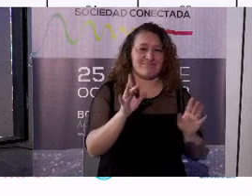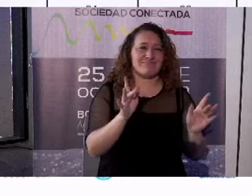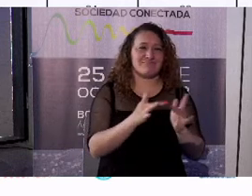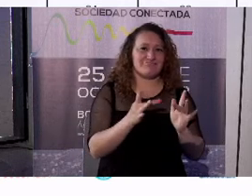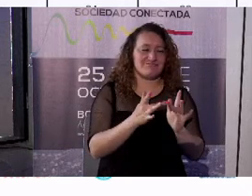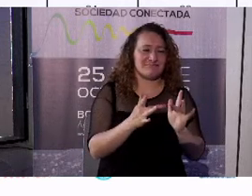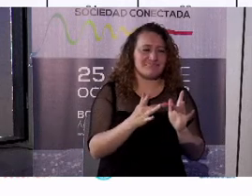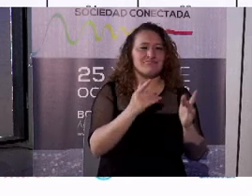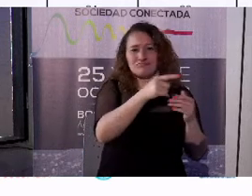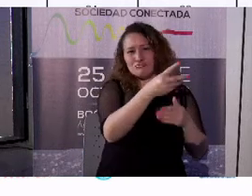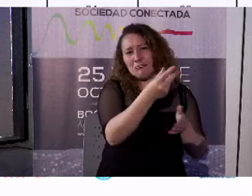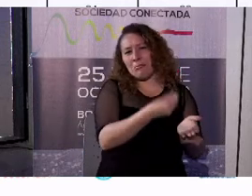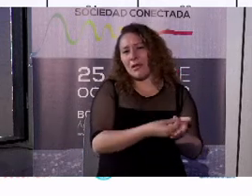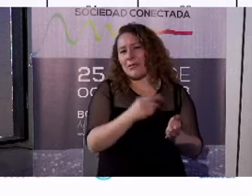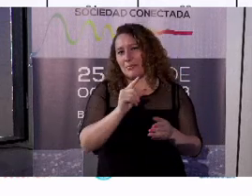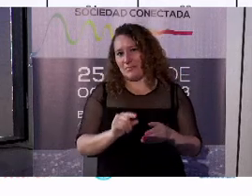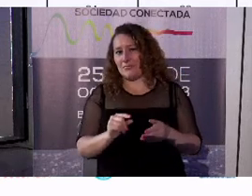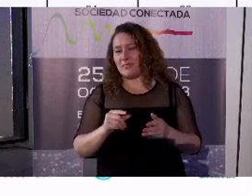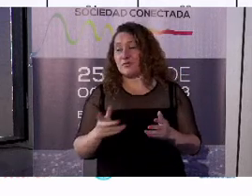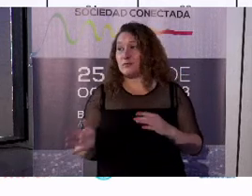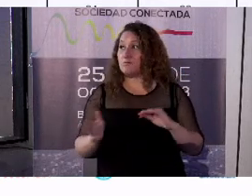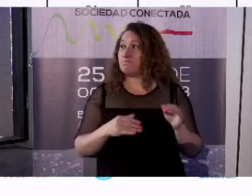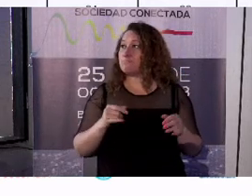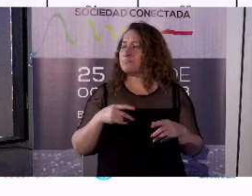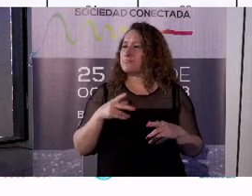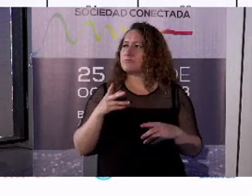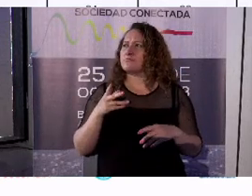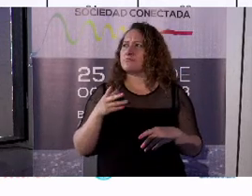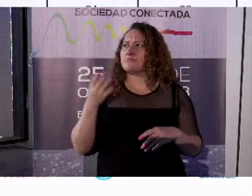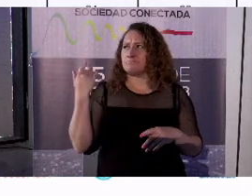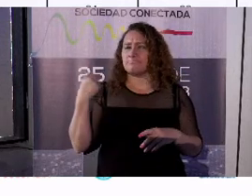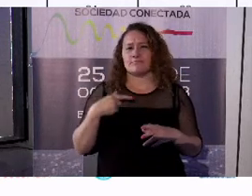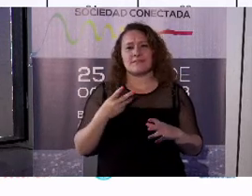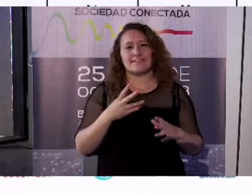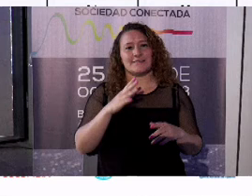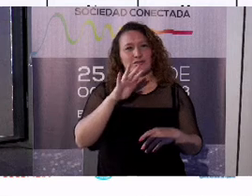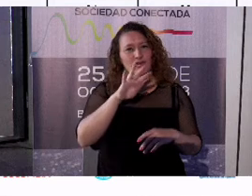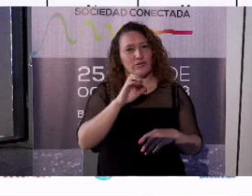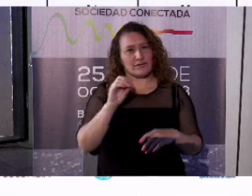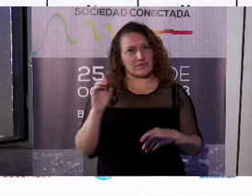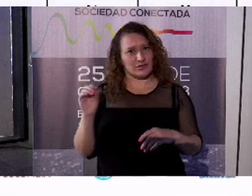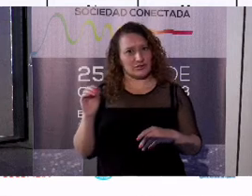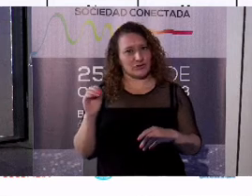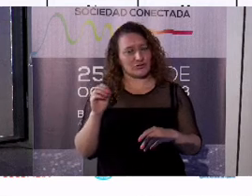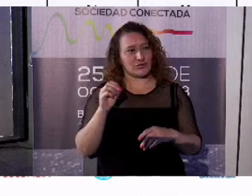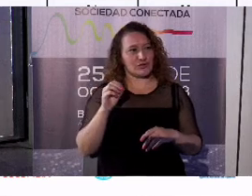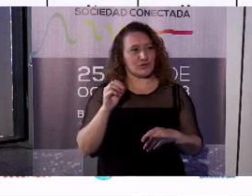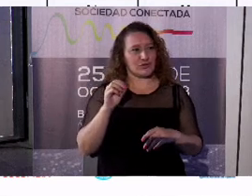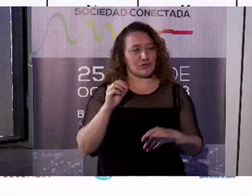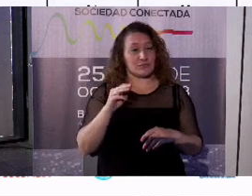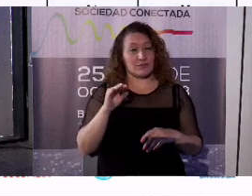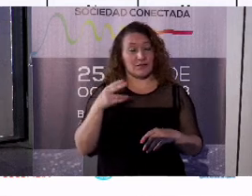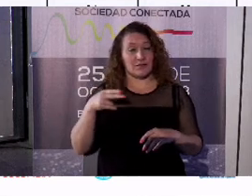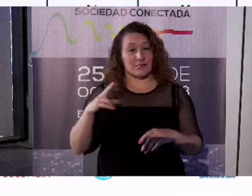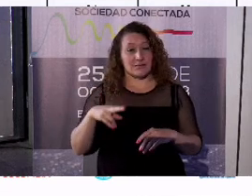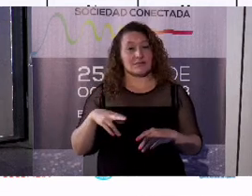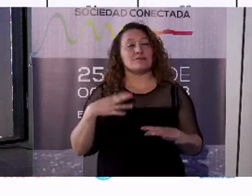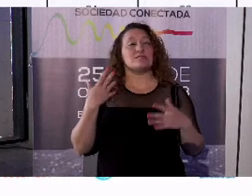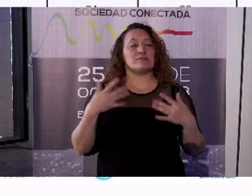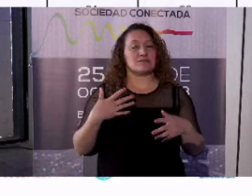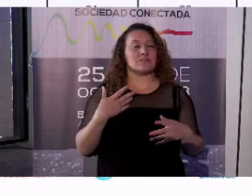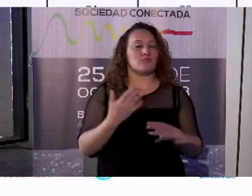900 nosotros teníamos un problema con la banda de 900 que había sido eh asignada Para uso para